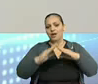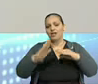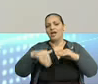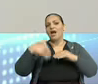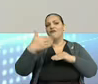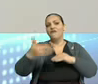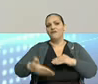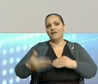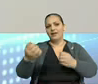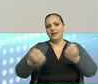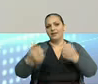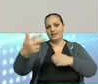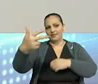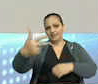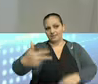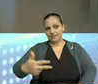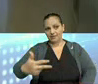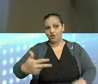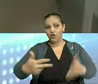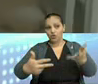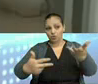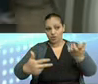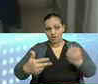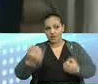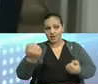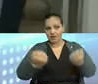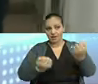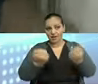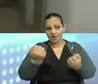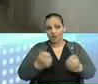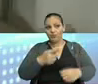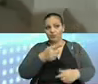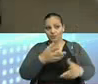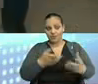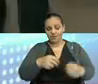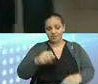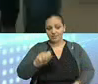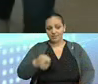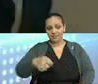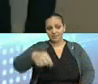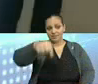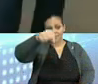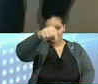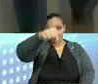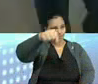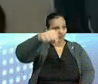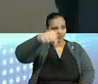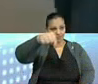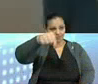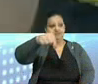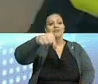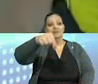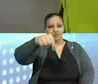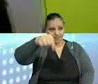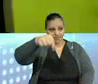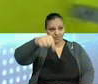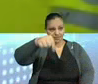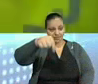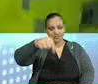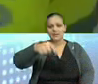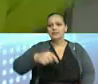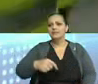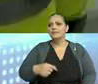lo coges. Si lo coges, bien. Y si no lo coges, también. Igual marchas. La tentación es